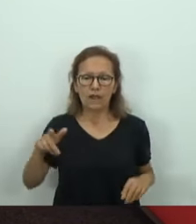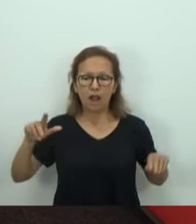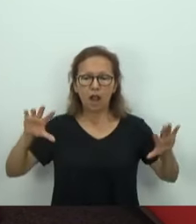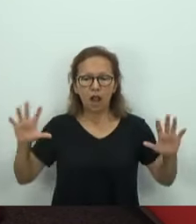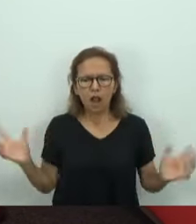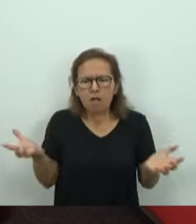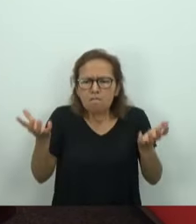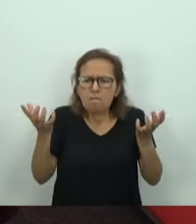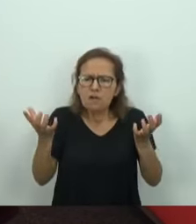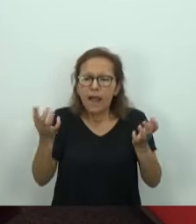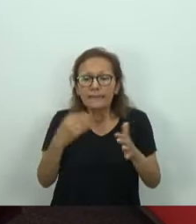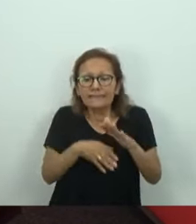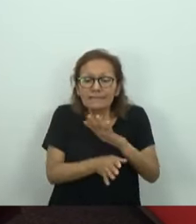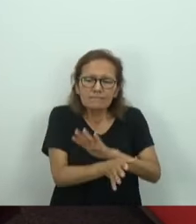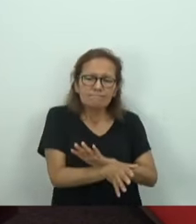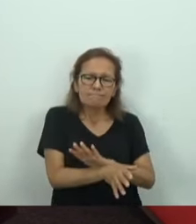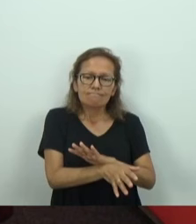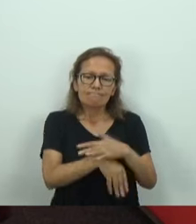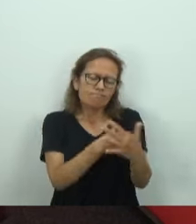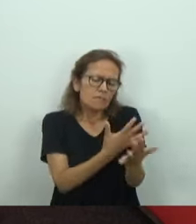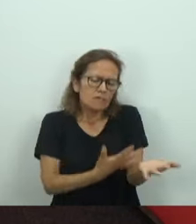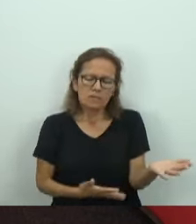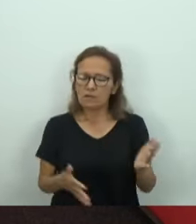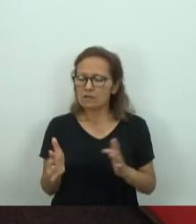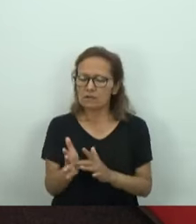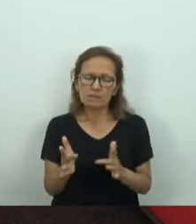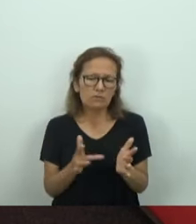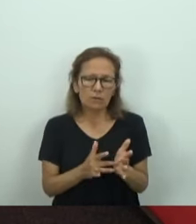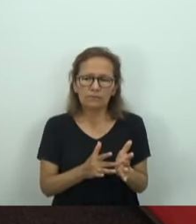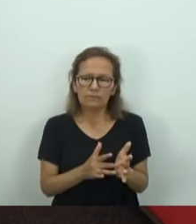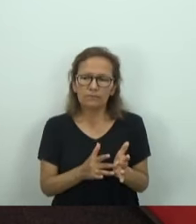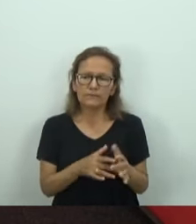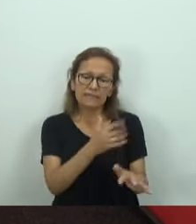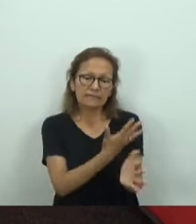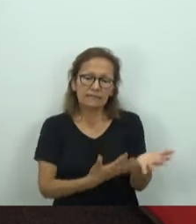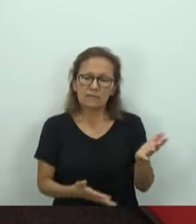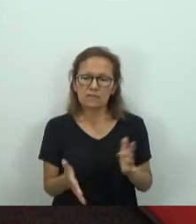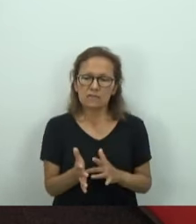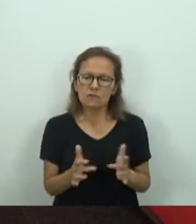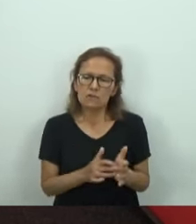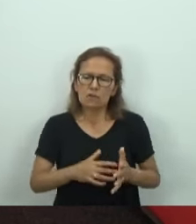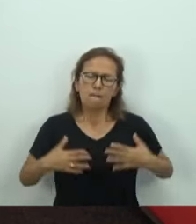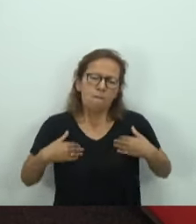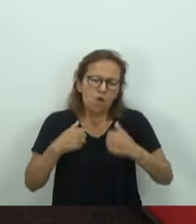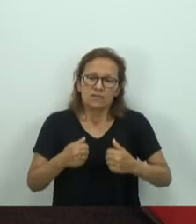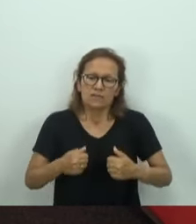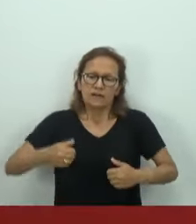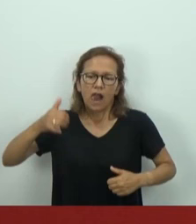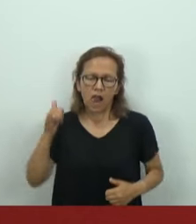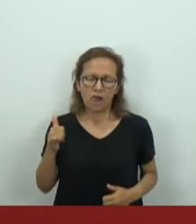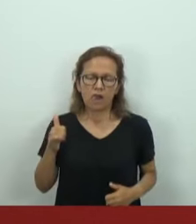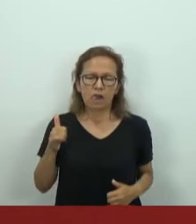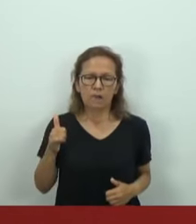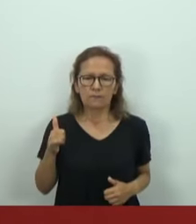poder en la sangre de Jesucristo. Hay poder en la sangre. Por eso es tan importante